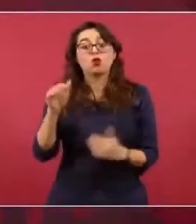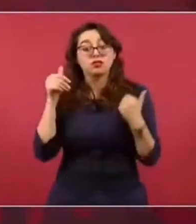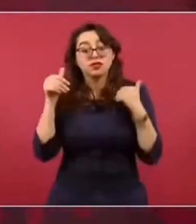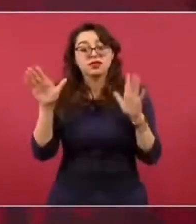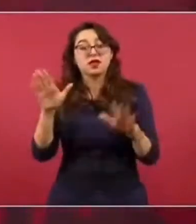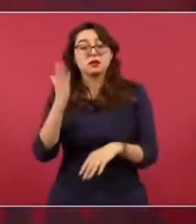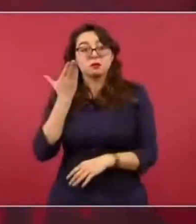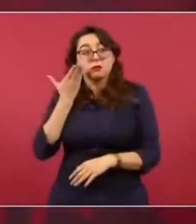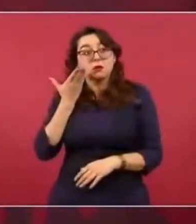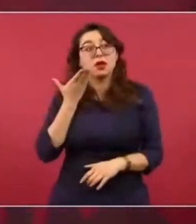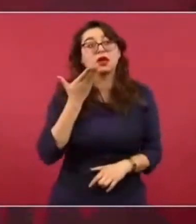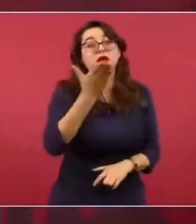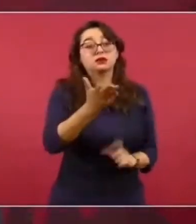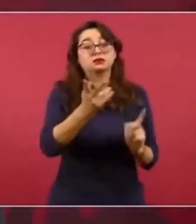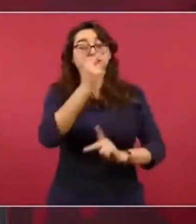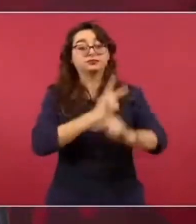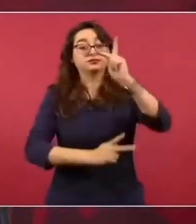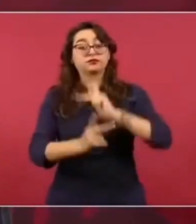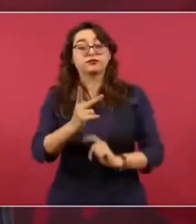1 billón de pesos de deuda